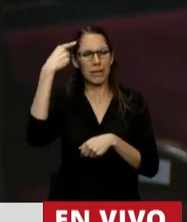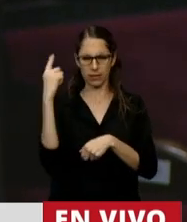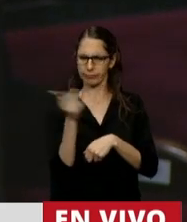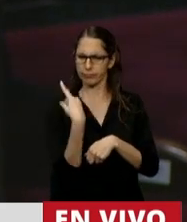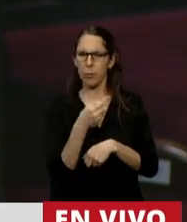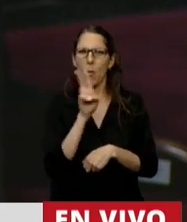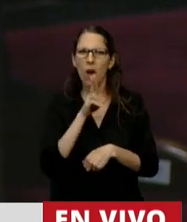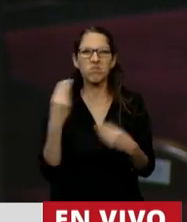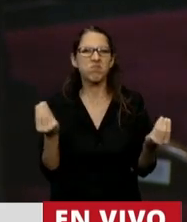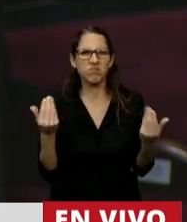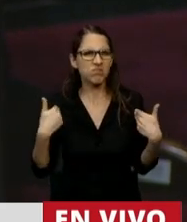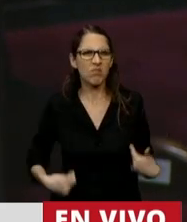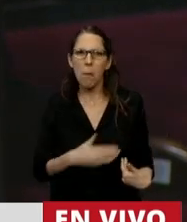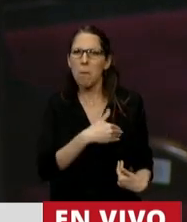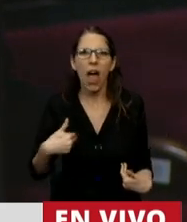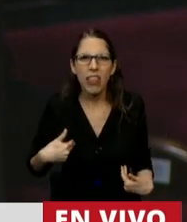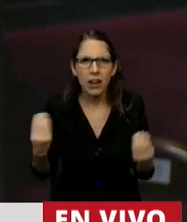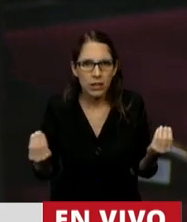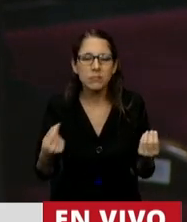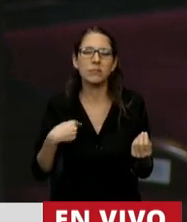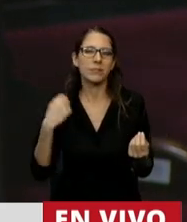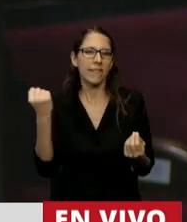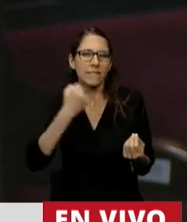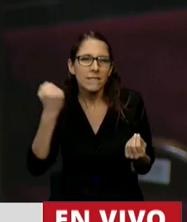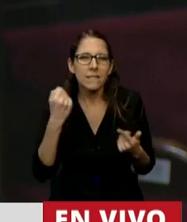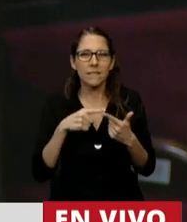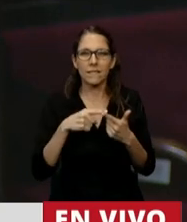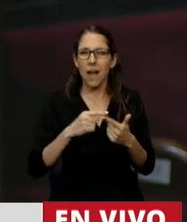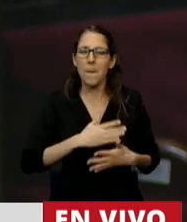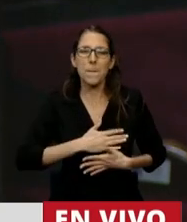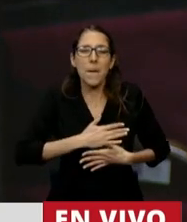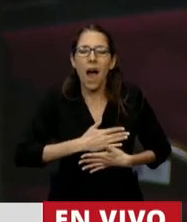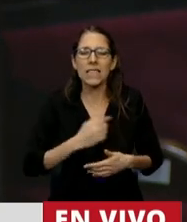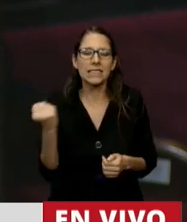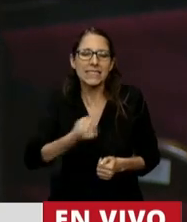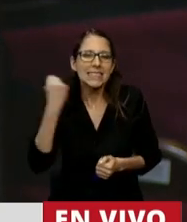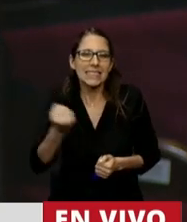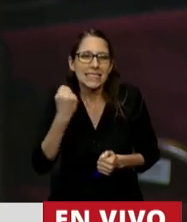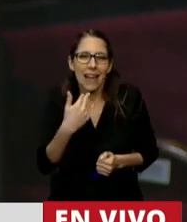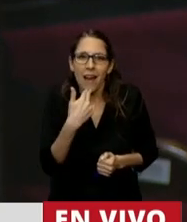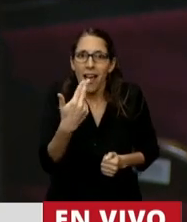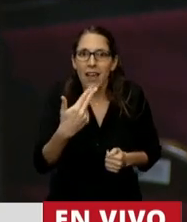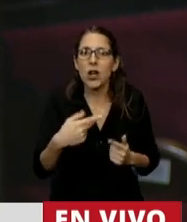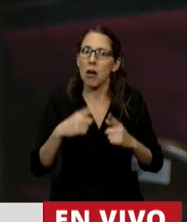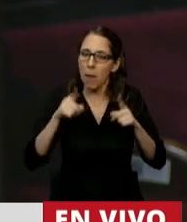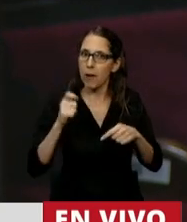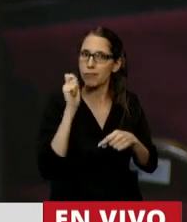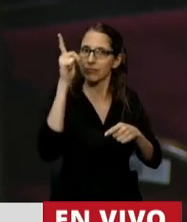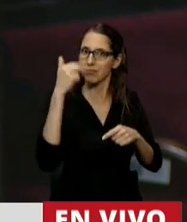nosotras? Significa desear, significa amar, querer tener un hijo, poder tener un